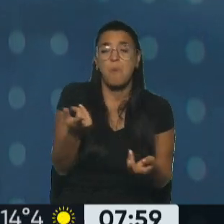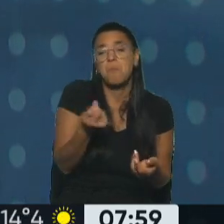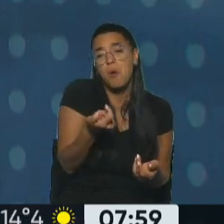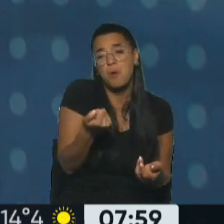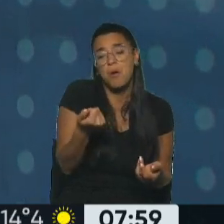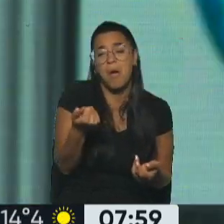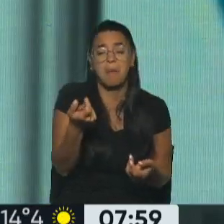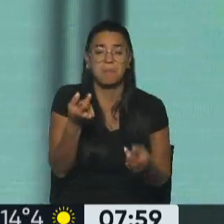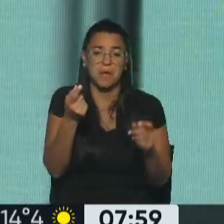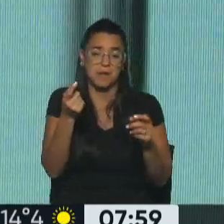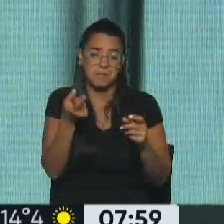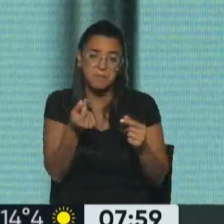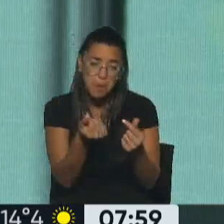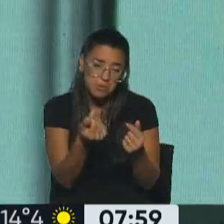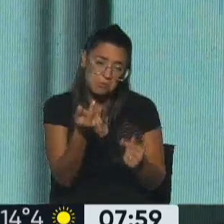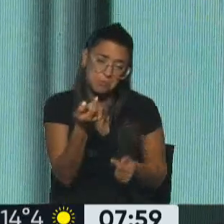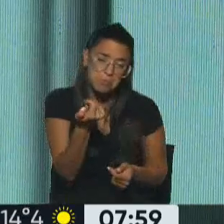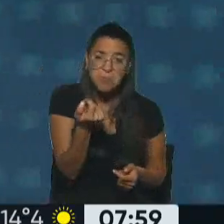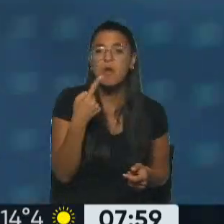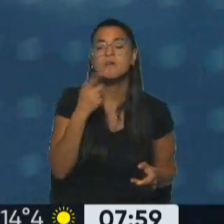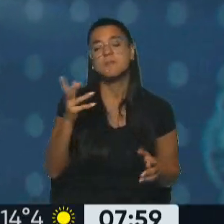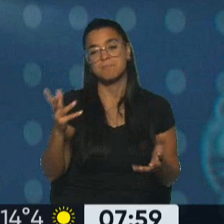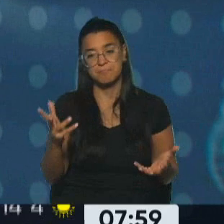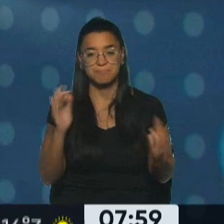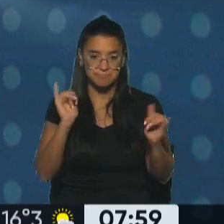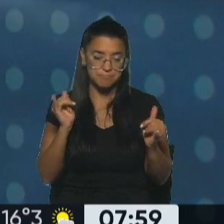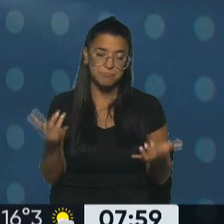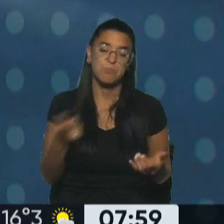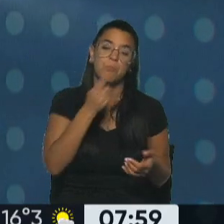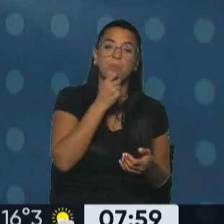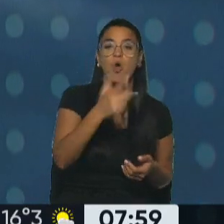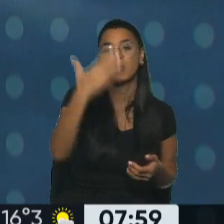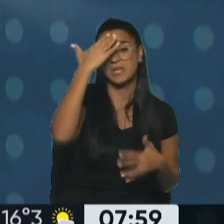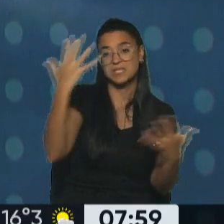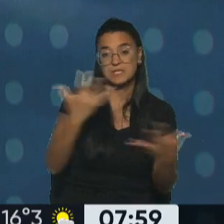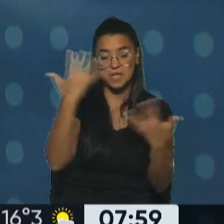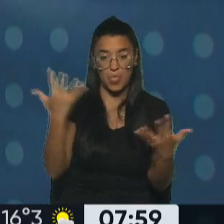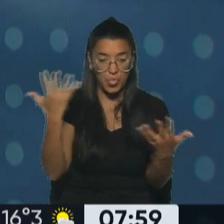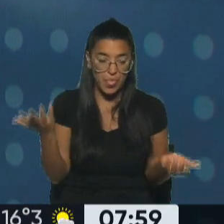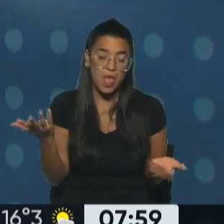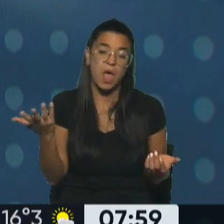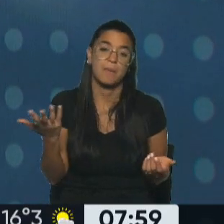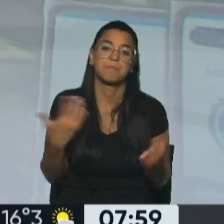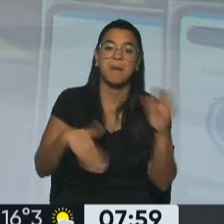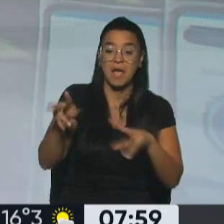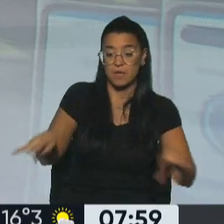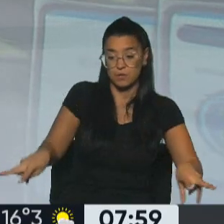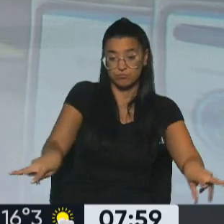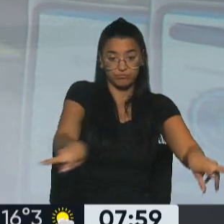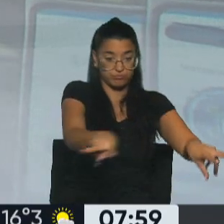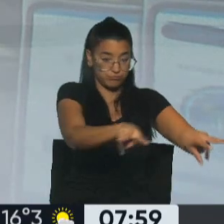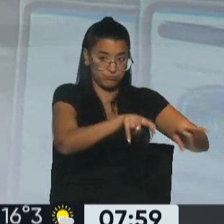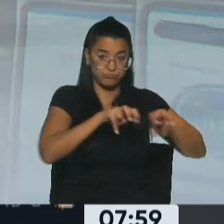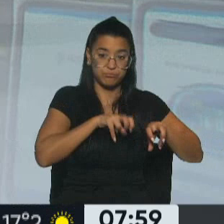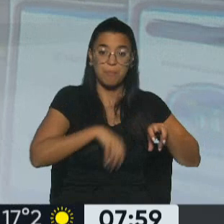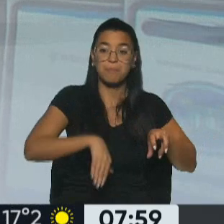Sí, no, la verdad es que no te diría que es simbólico, pero casi. Quizás pasaron 15 días, generó mucho más ingresos